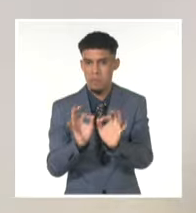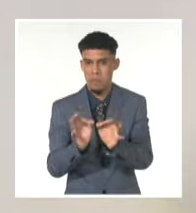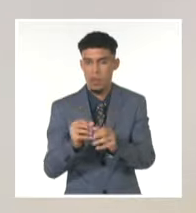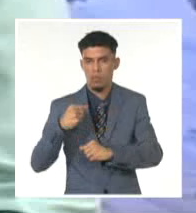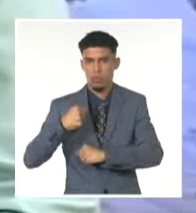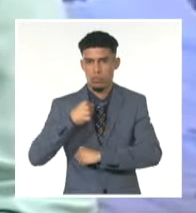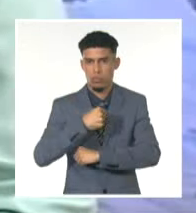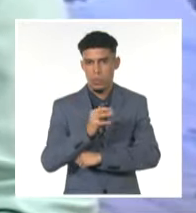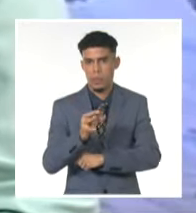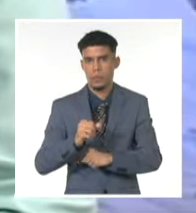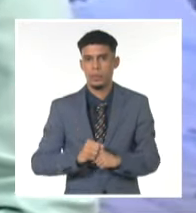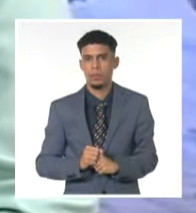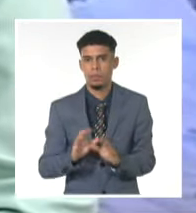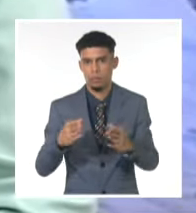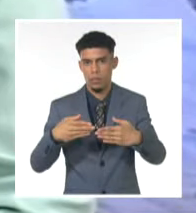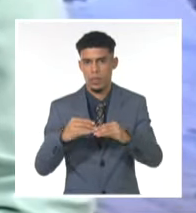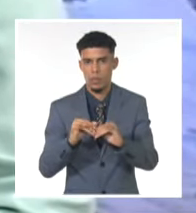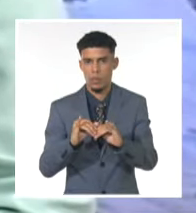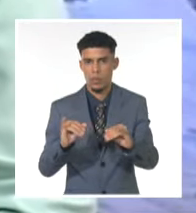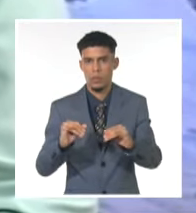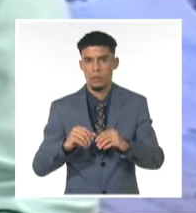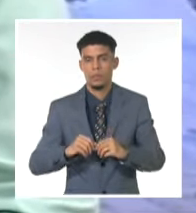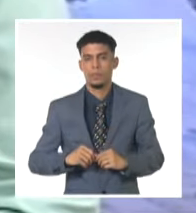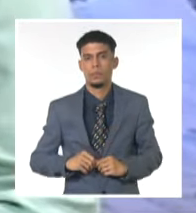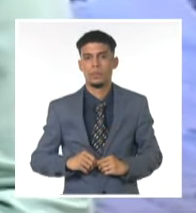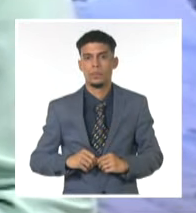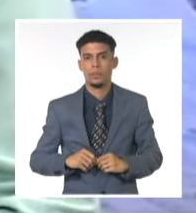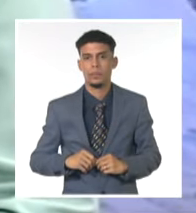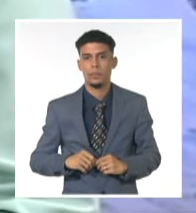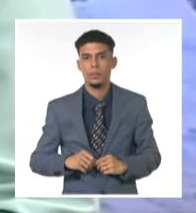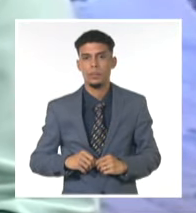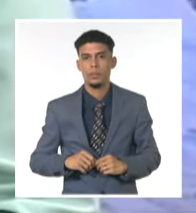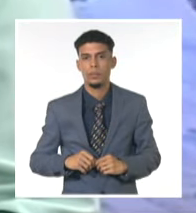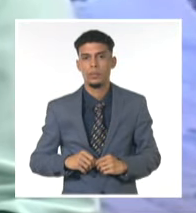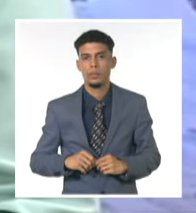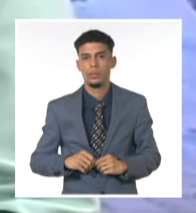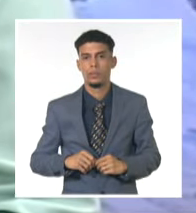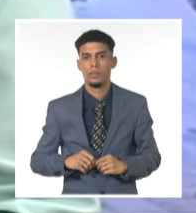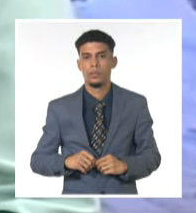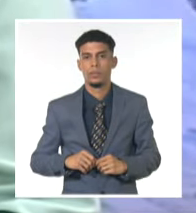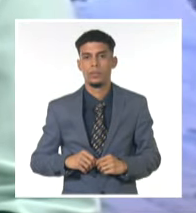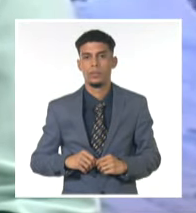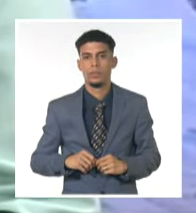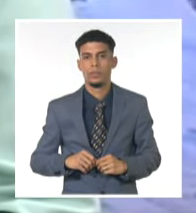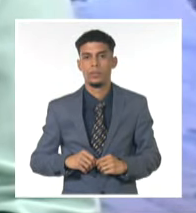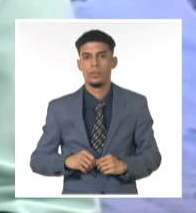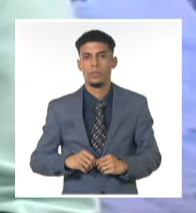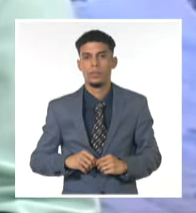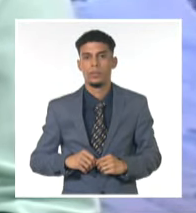este tema. Es todo por el momento. Desde Guantánamo me despido, devolviendo la señal al Noticiero Nacional de la Televisión Cubana.